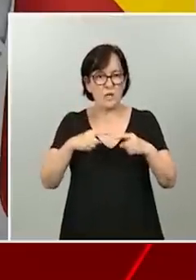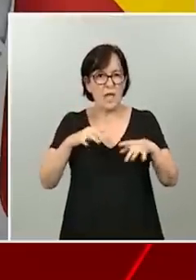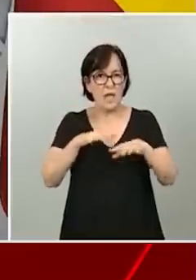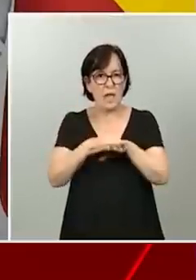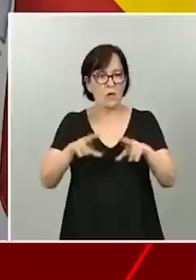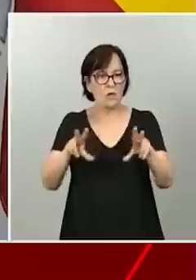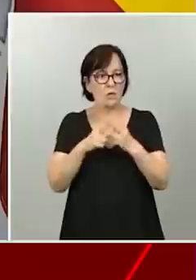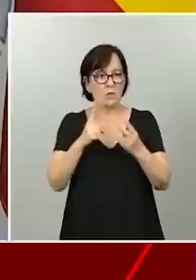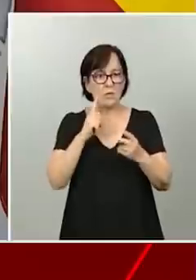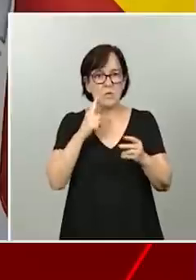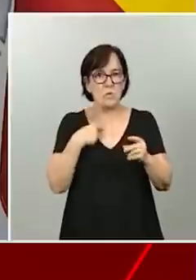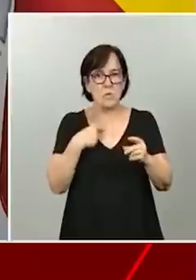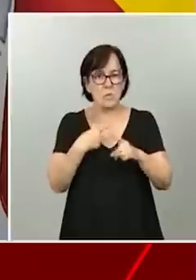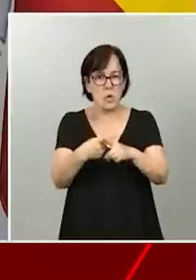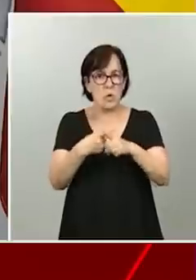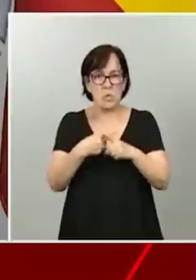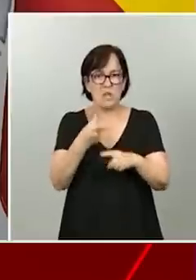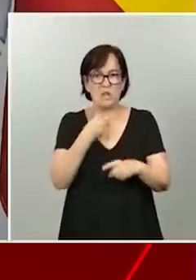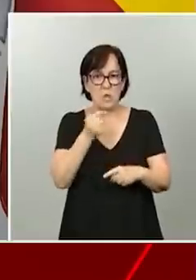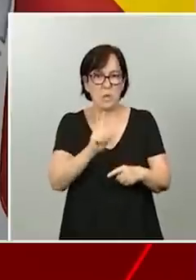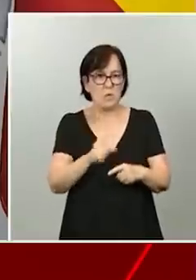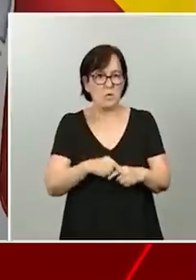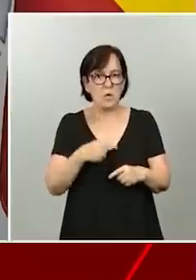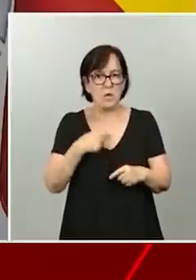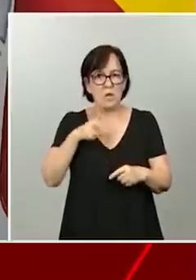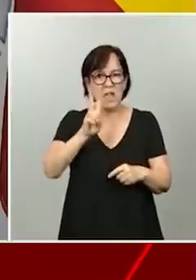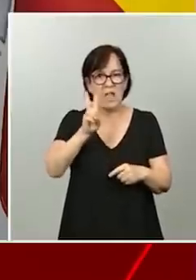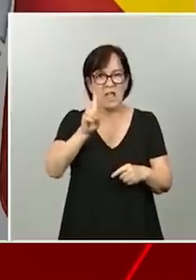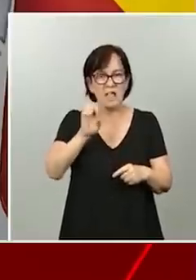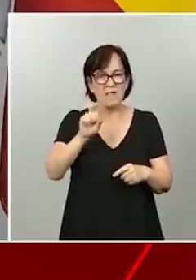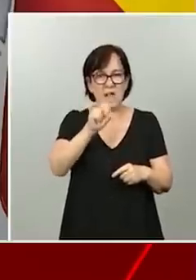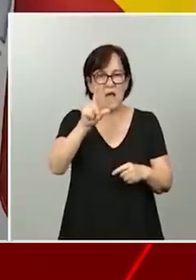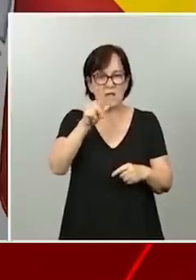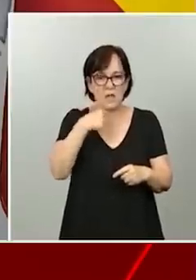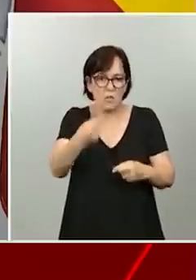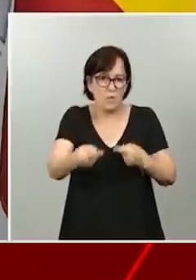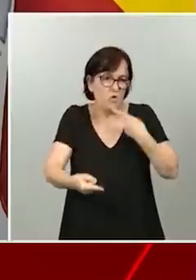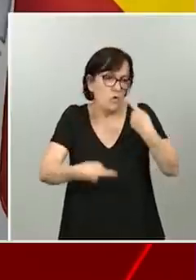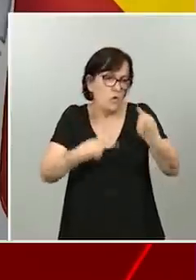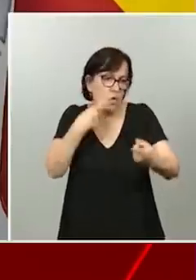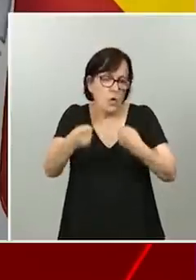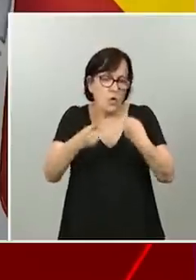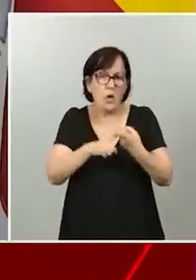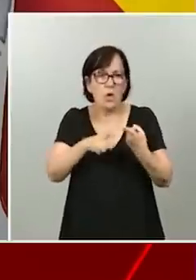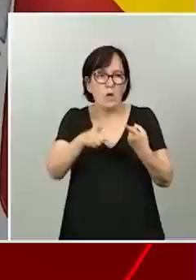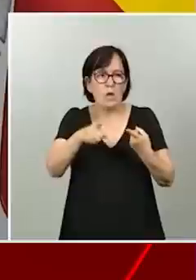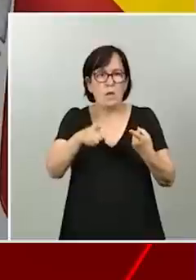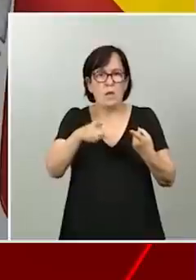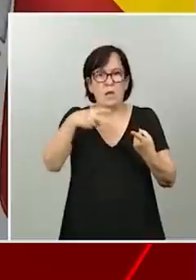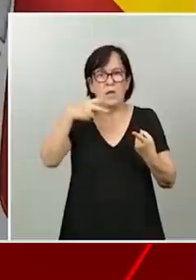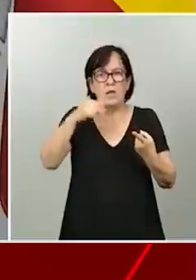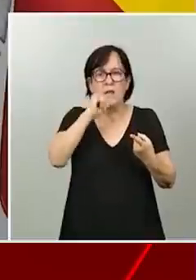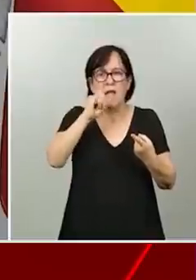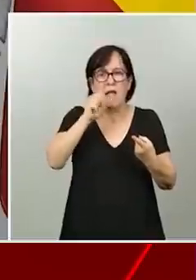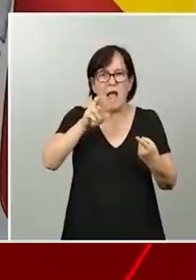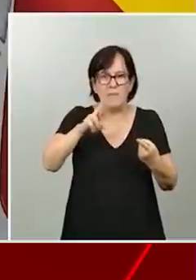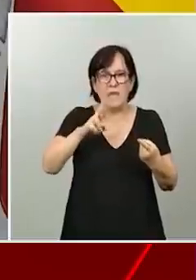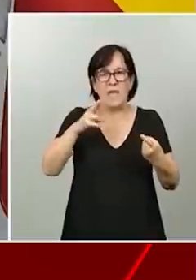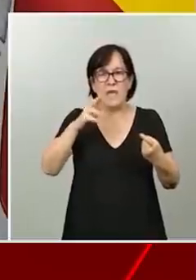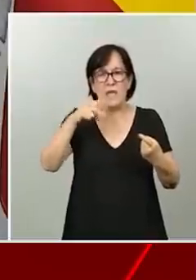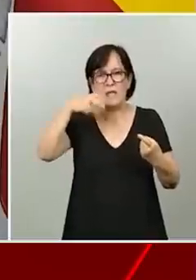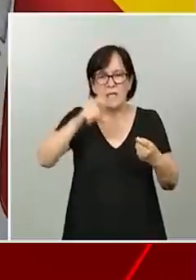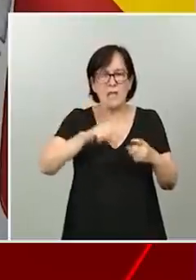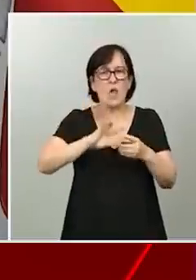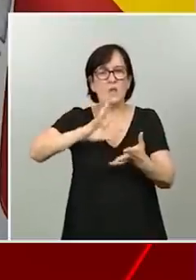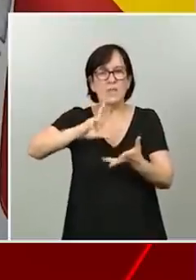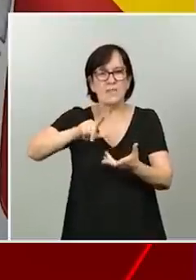siendo investigado por un montón de cuestiones, empezando por esos pagos a los que yo he aludido. Tendría que estar siendo investigado en estos momentos por el caso Dina.